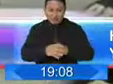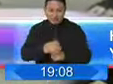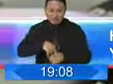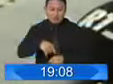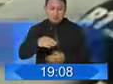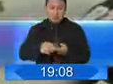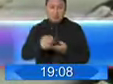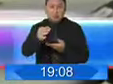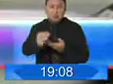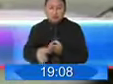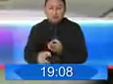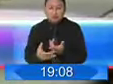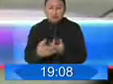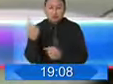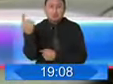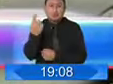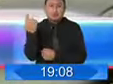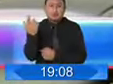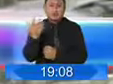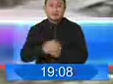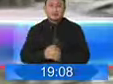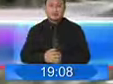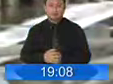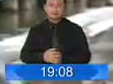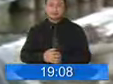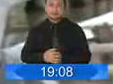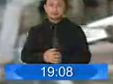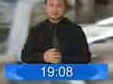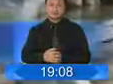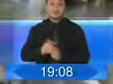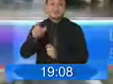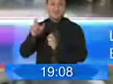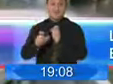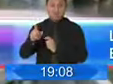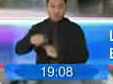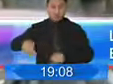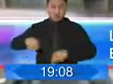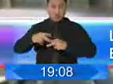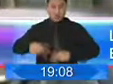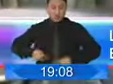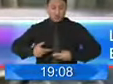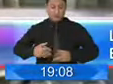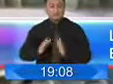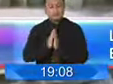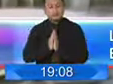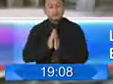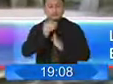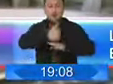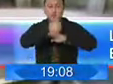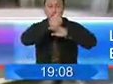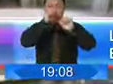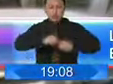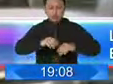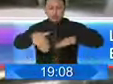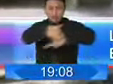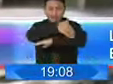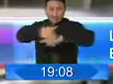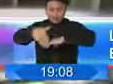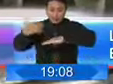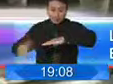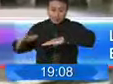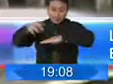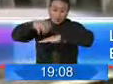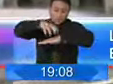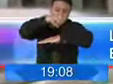pueblos de nadie. Quienes allí viven solicitan a las autoridades el relleno de calles para al